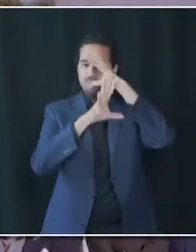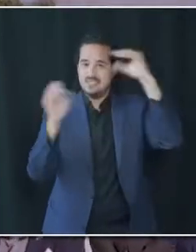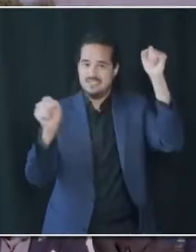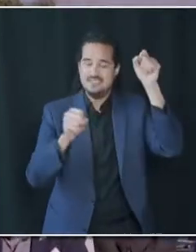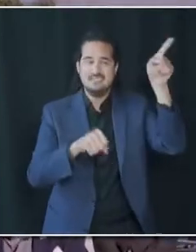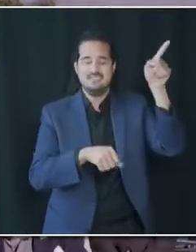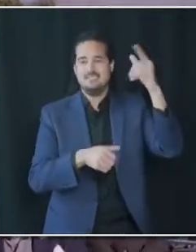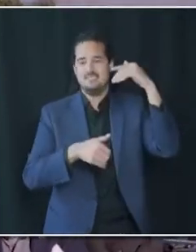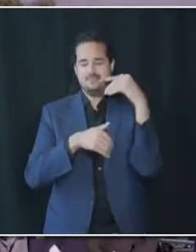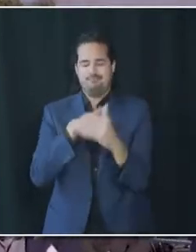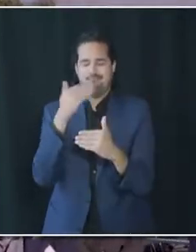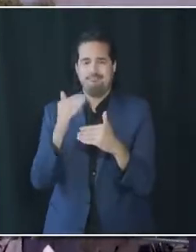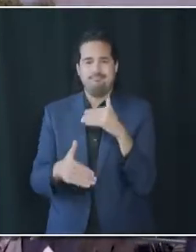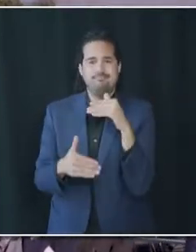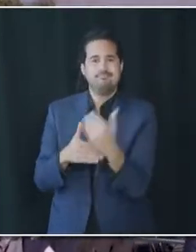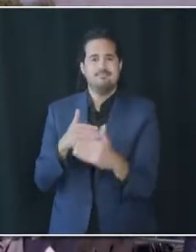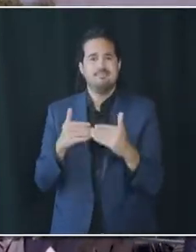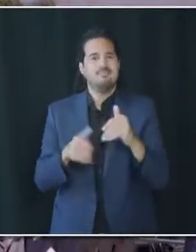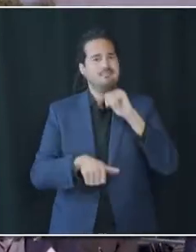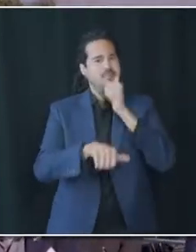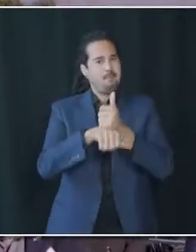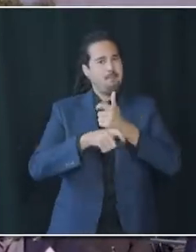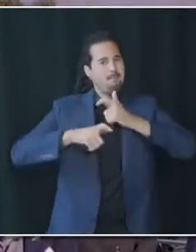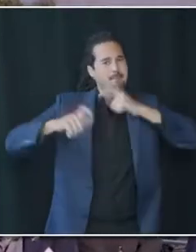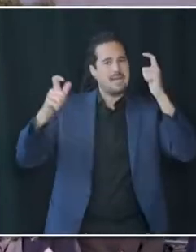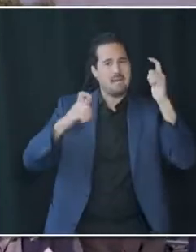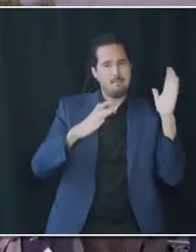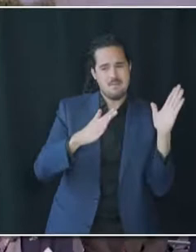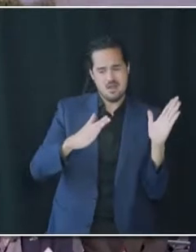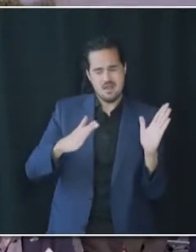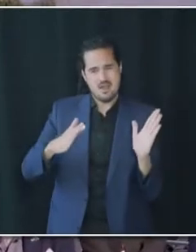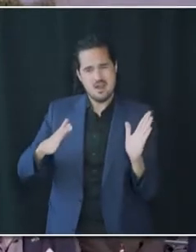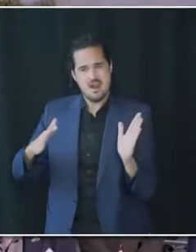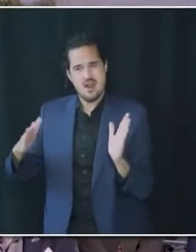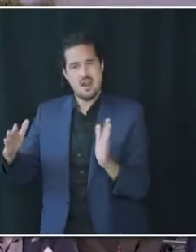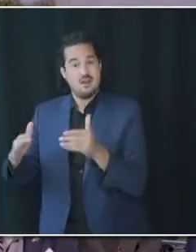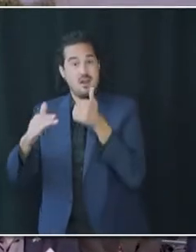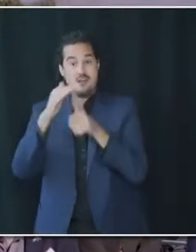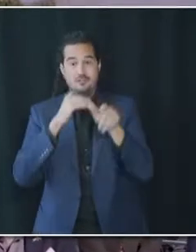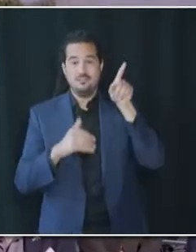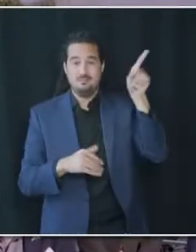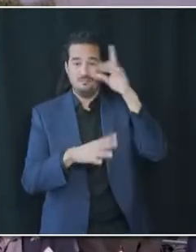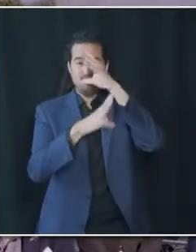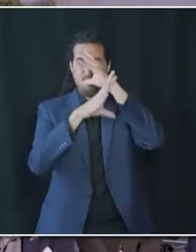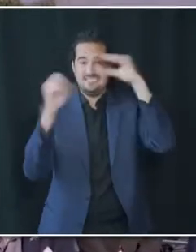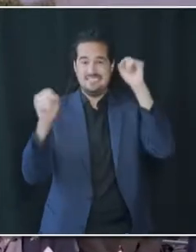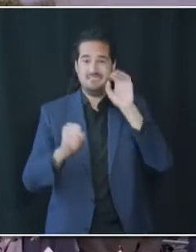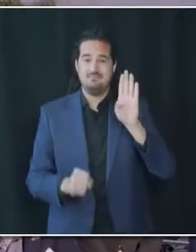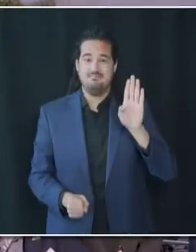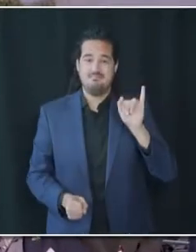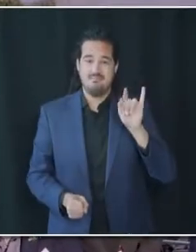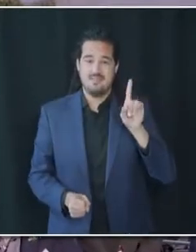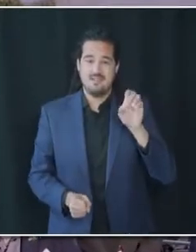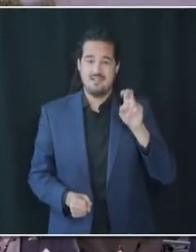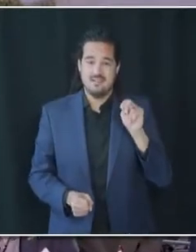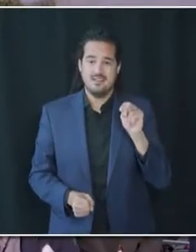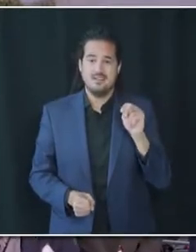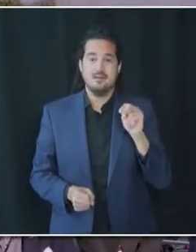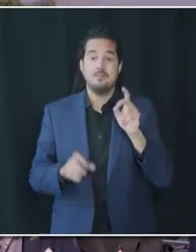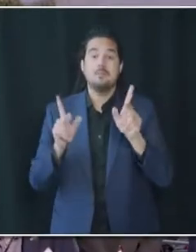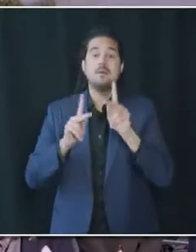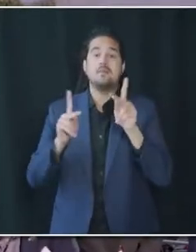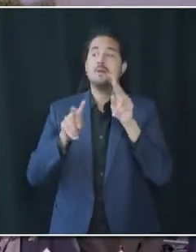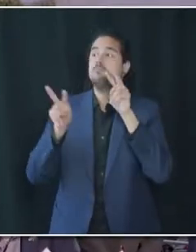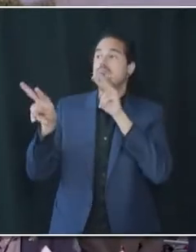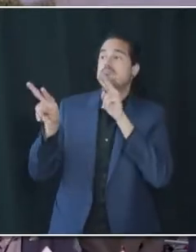a esta despliegue de vacunación bajo el presidente vayan mire cualquiera que vea las noticias cada